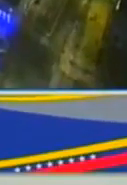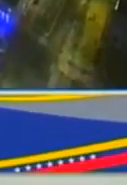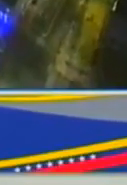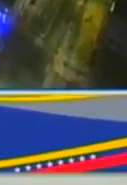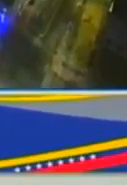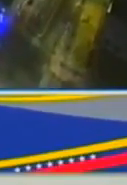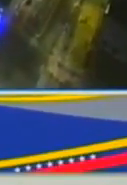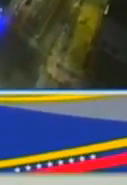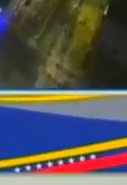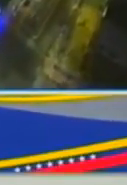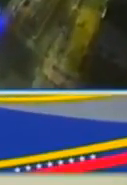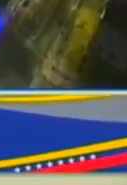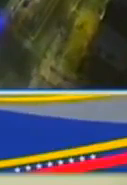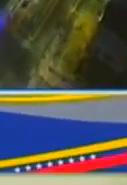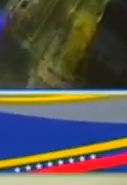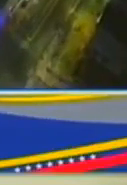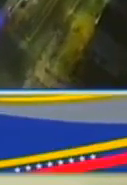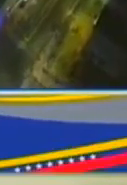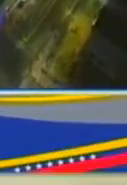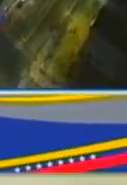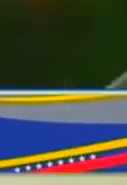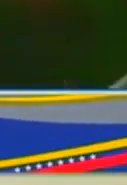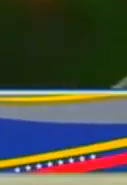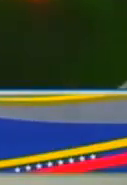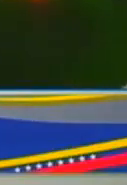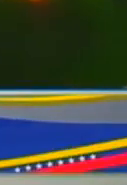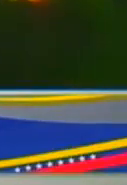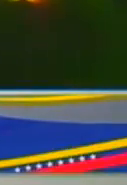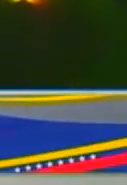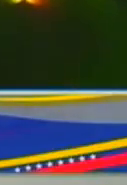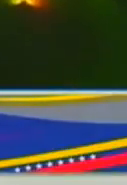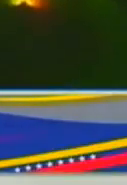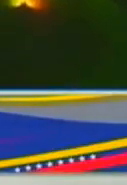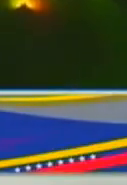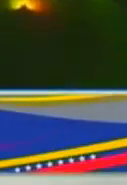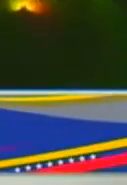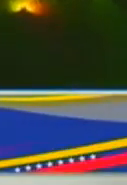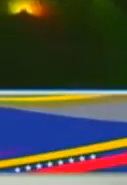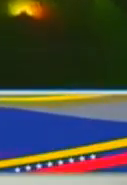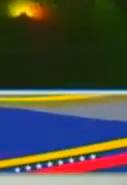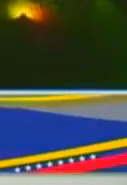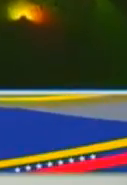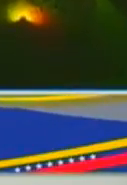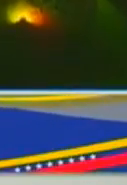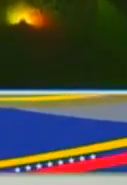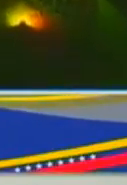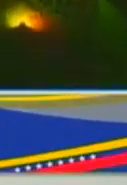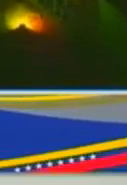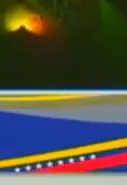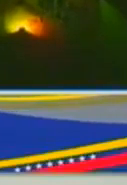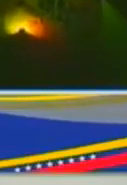creciendo, trabajando, cada quien con sus emprendimientos ahora decembrinos, emprendedores y